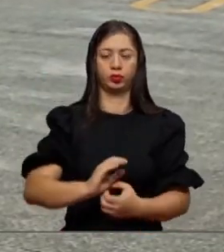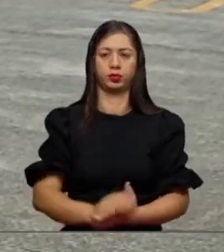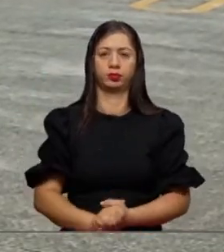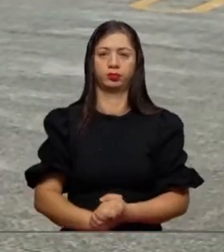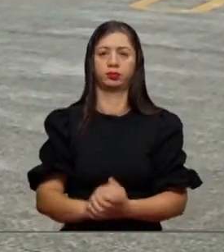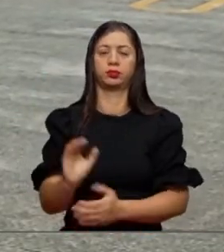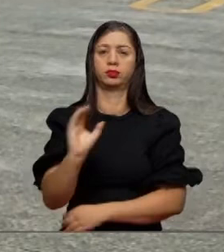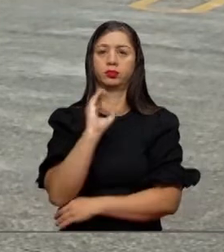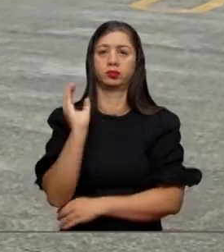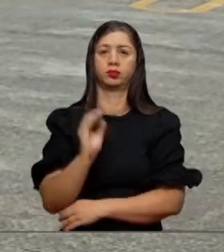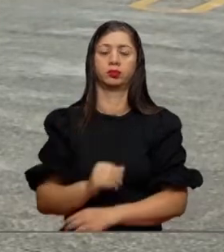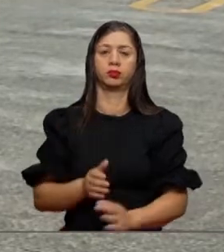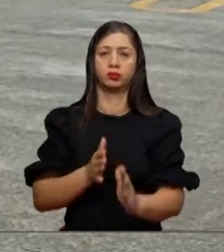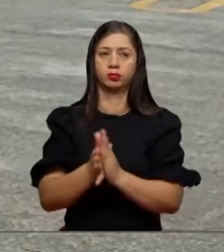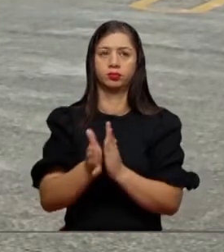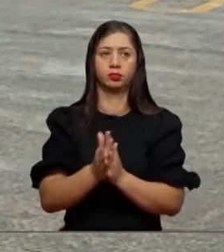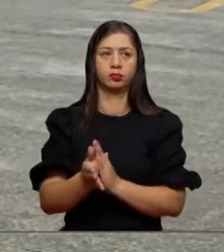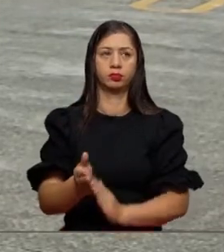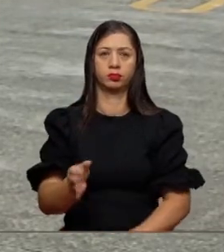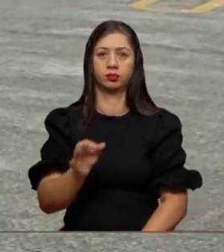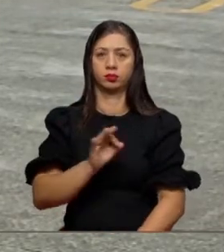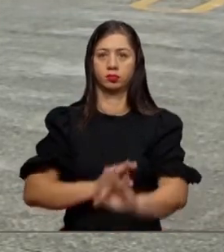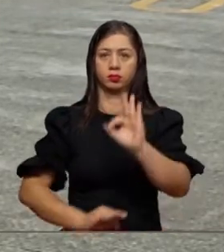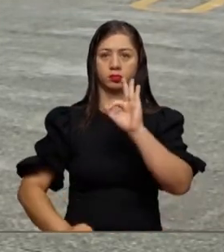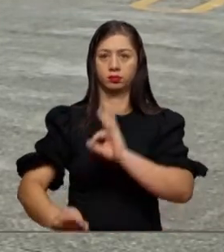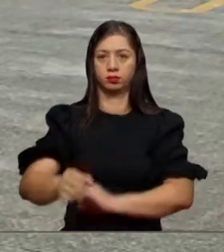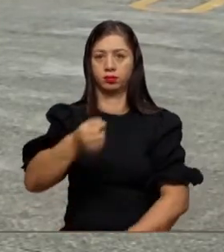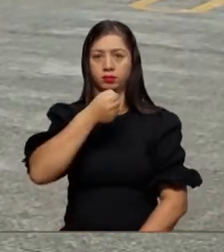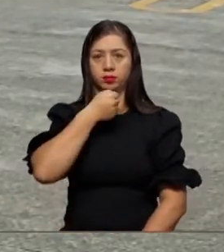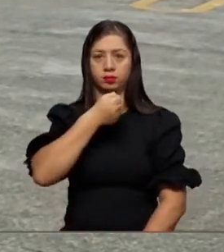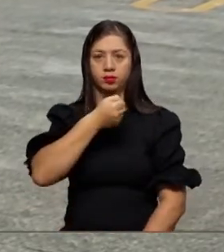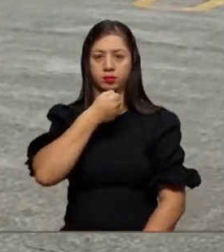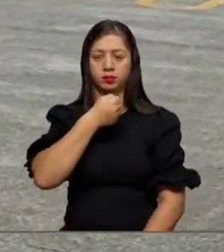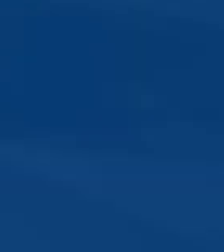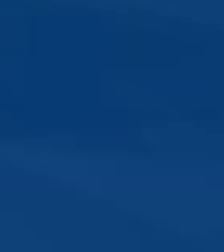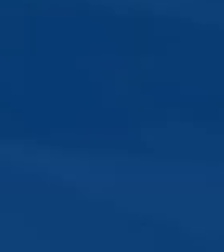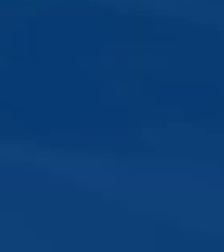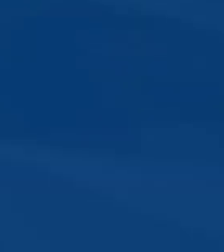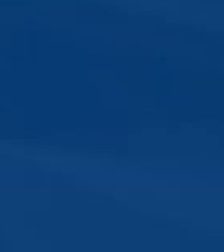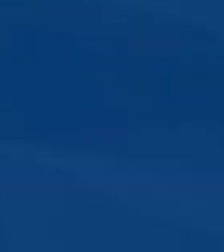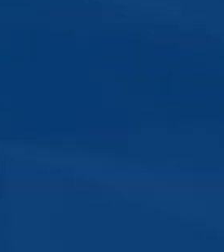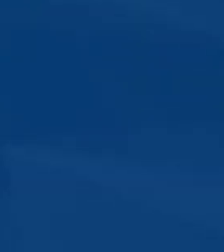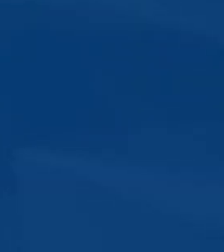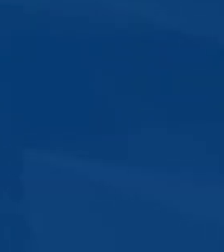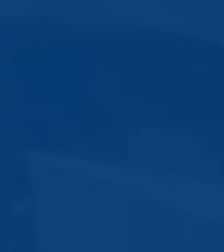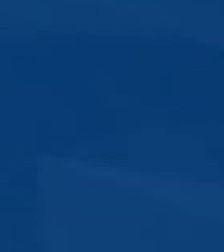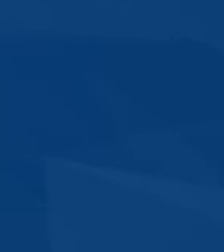En la información a esta hora, desde Quibdó, yo soy Cristian Cuesta, para Telepacífico Noticias.